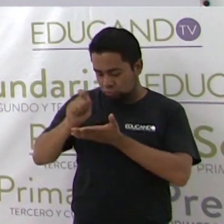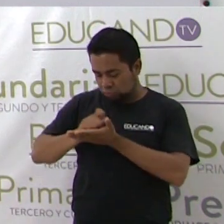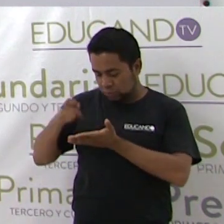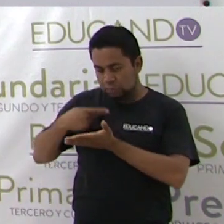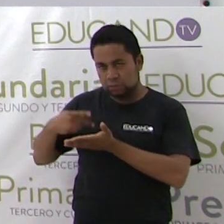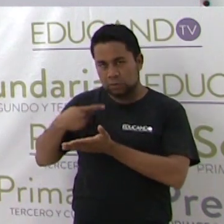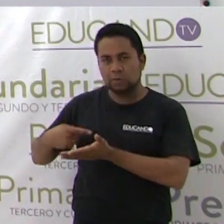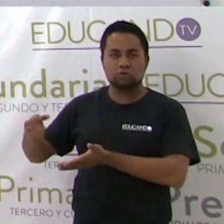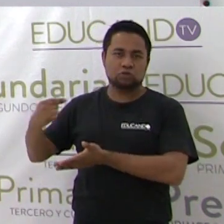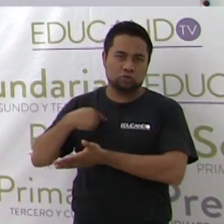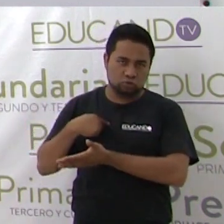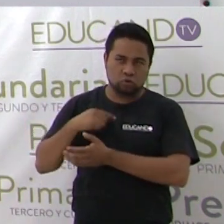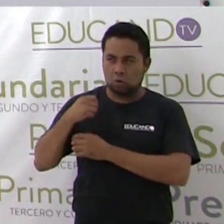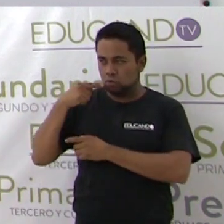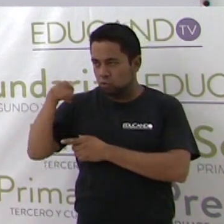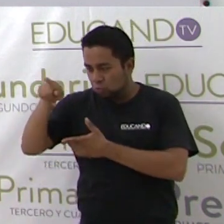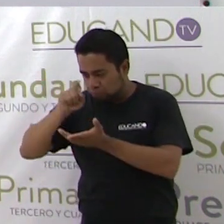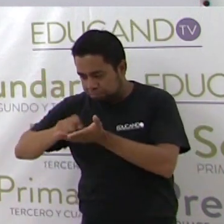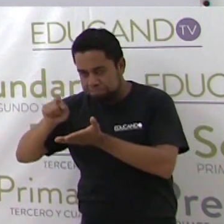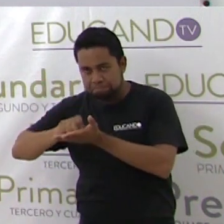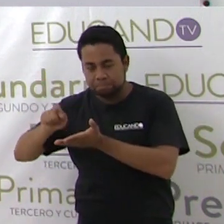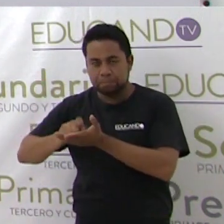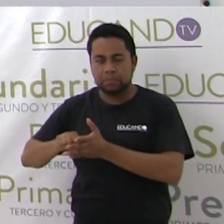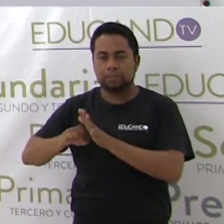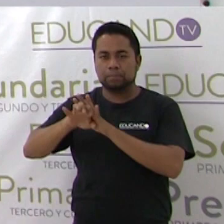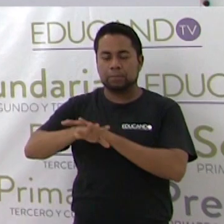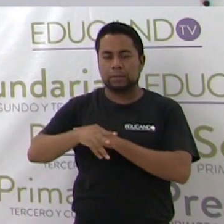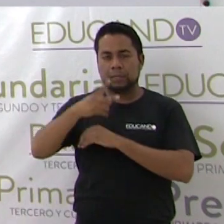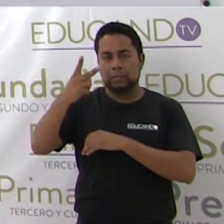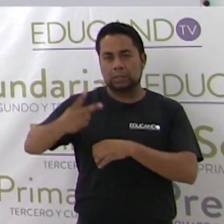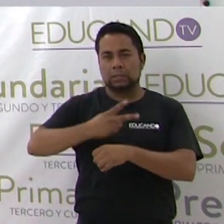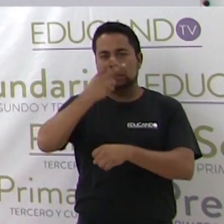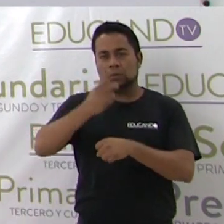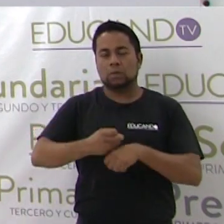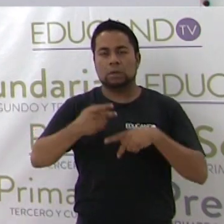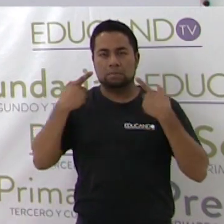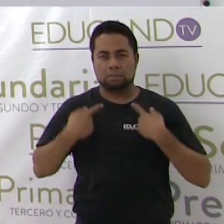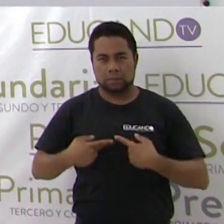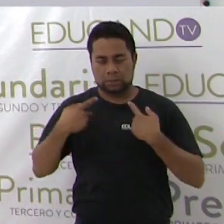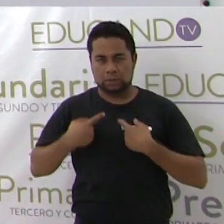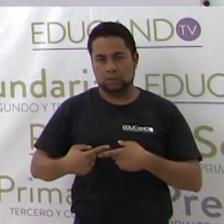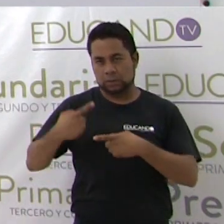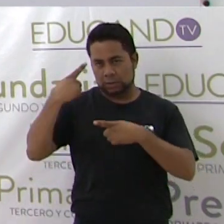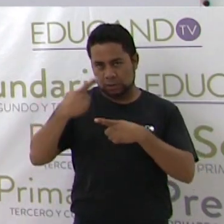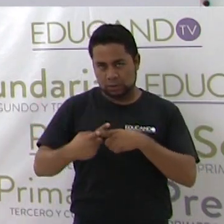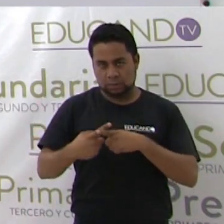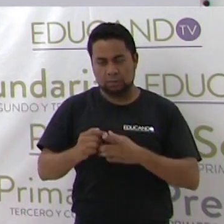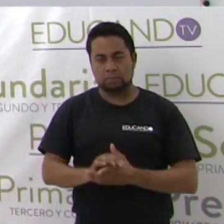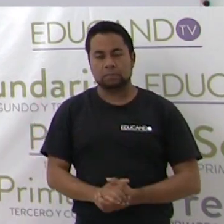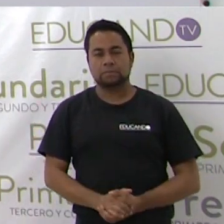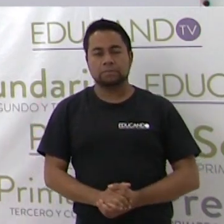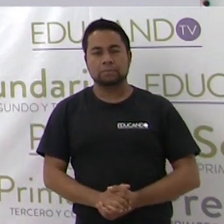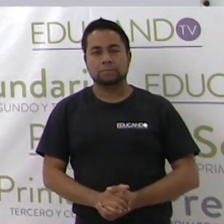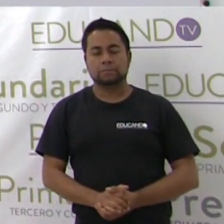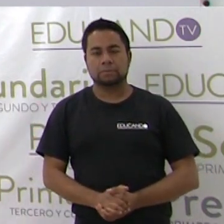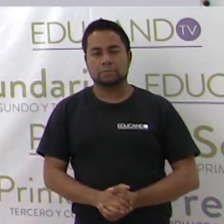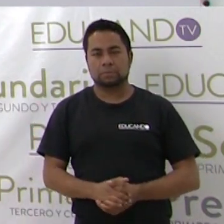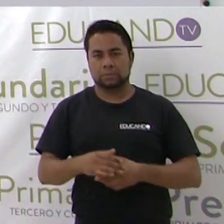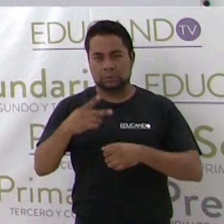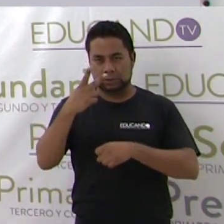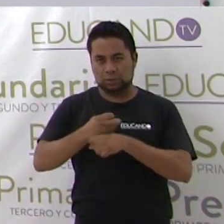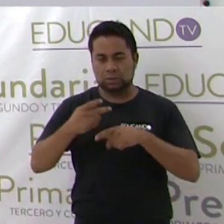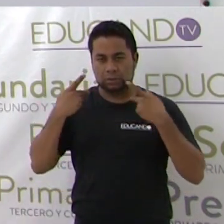texto. ¿Bien? Hablamos de la segunda persona. La segunda persona